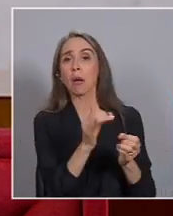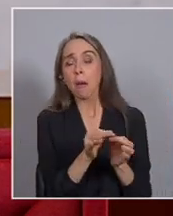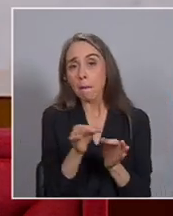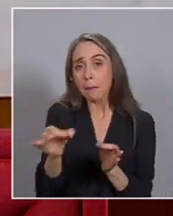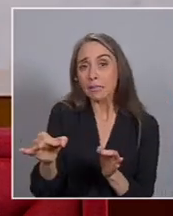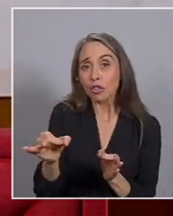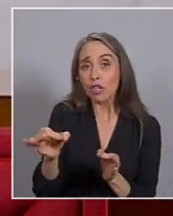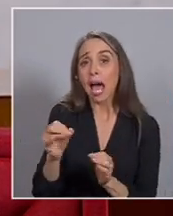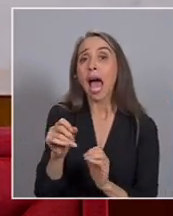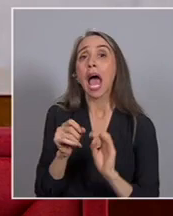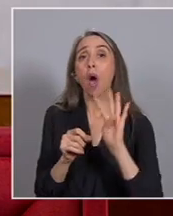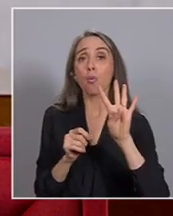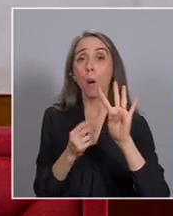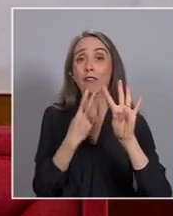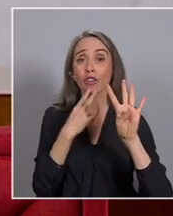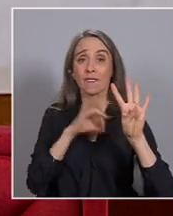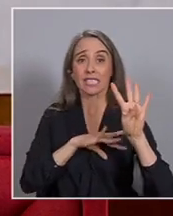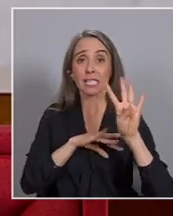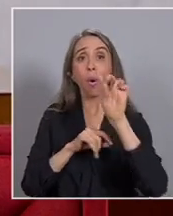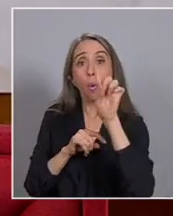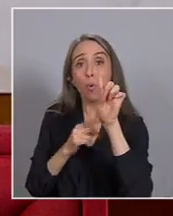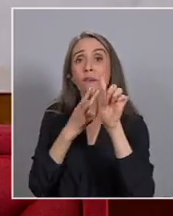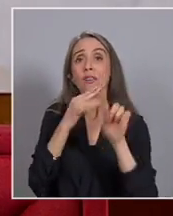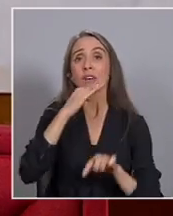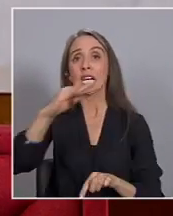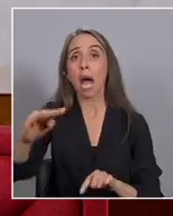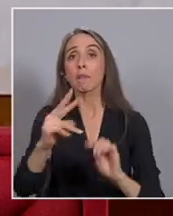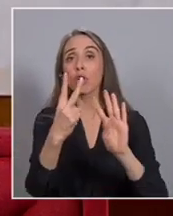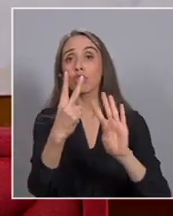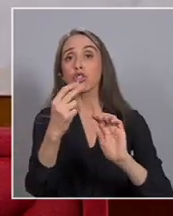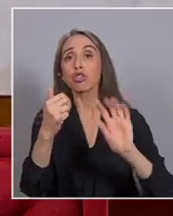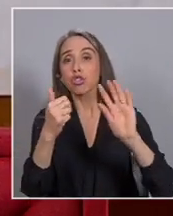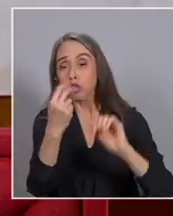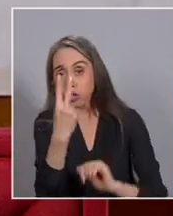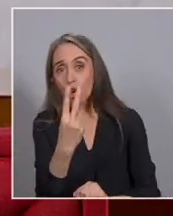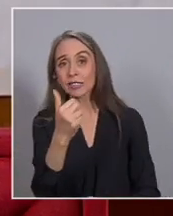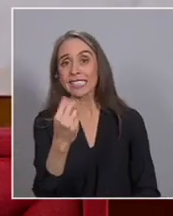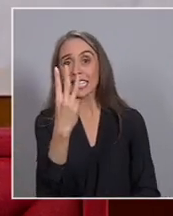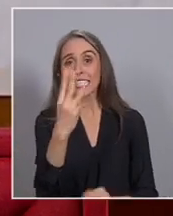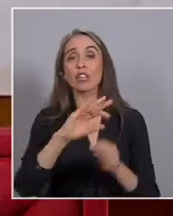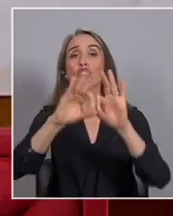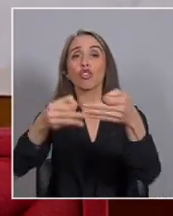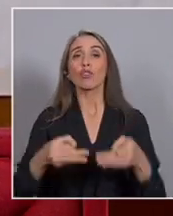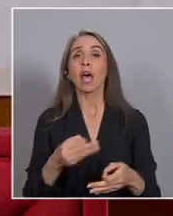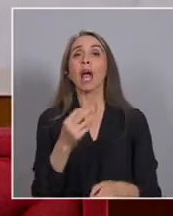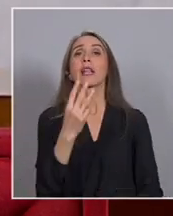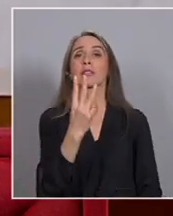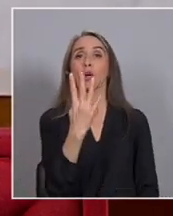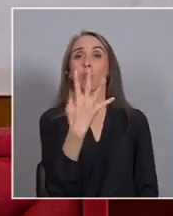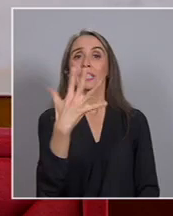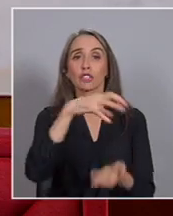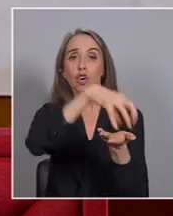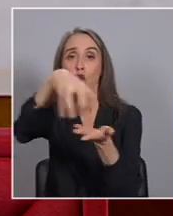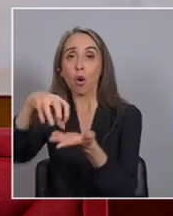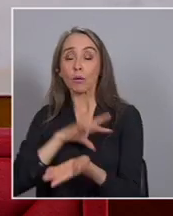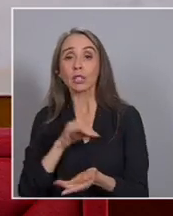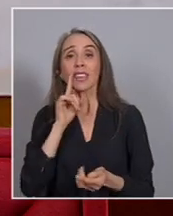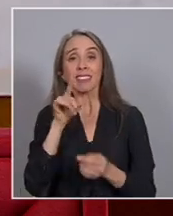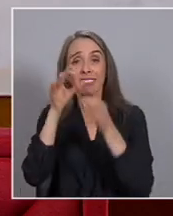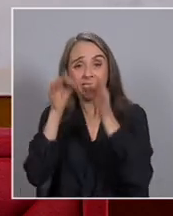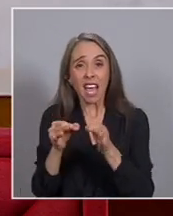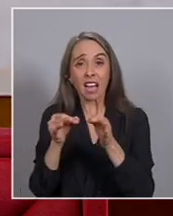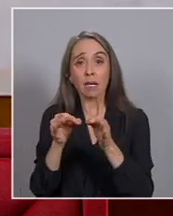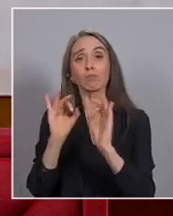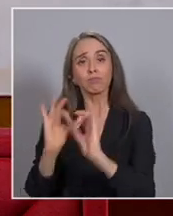una de cada cuatro personas vive en zonas rurales. Y 263 de las 345 comunas del país tienen carácter